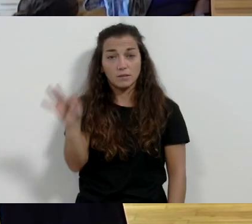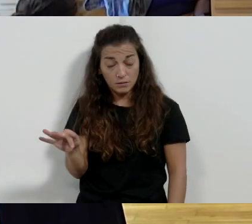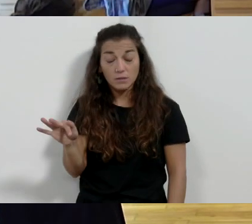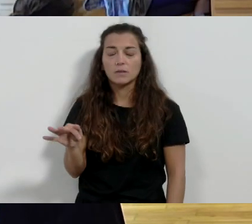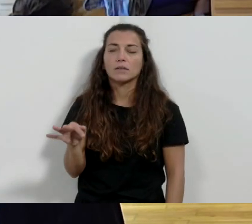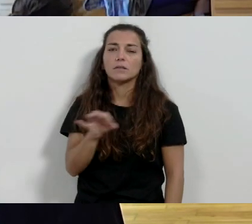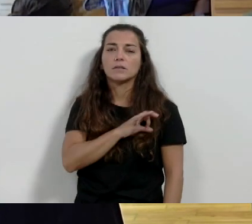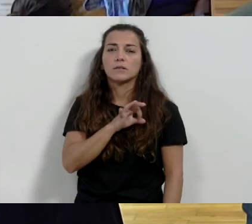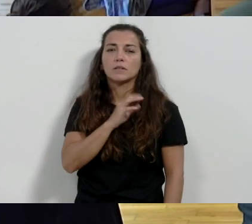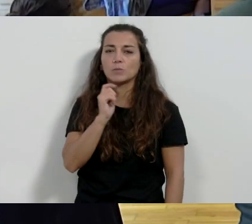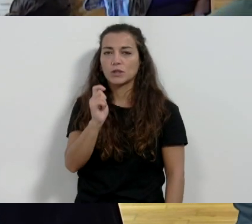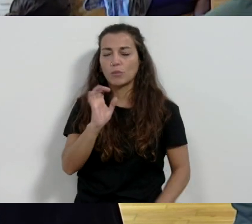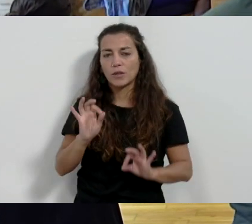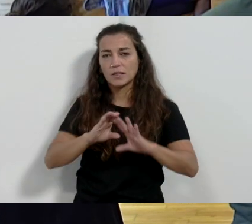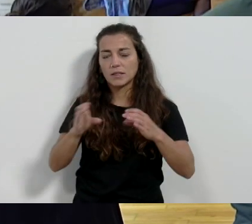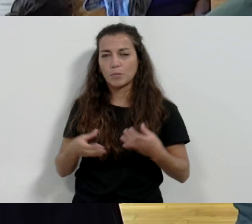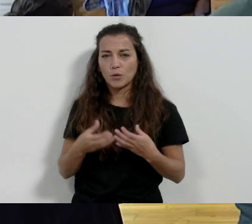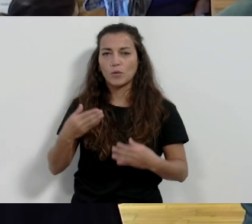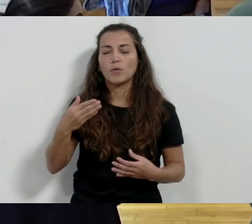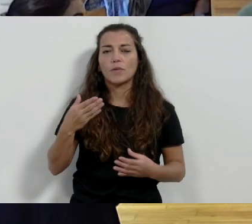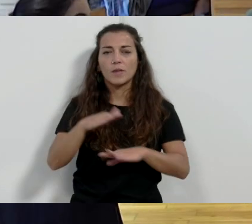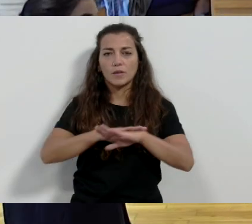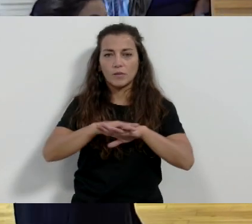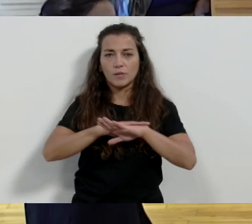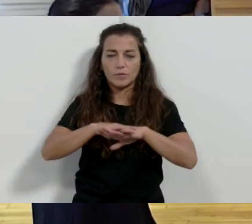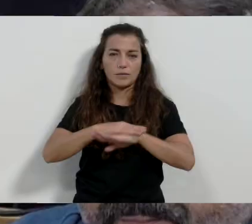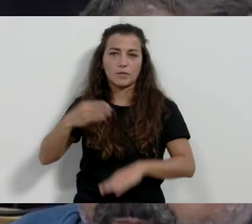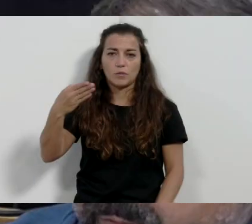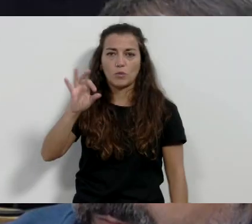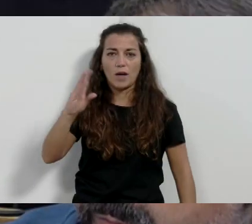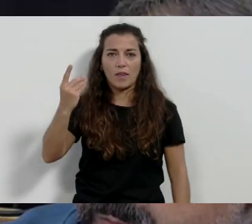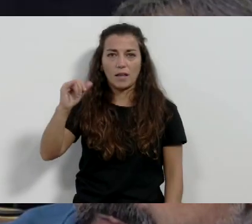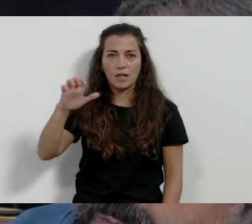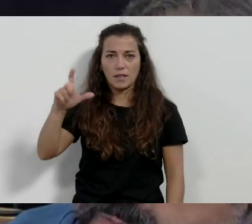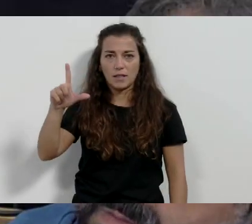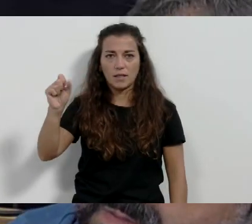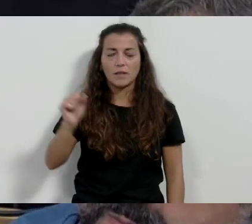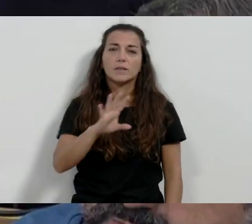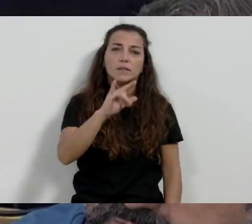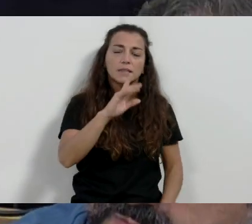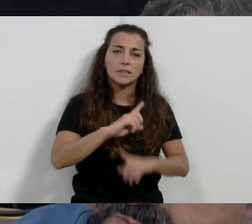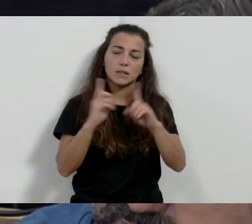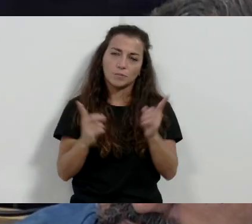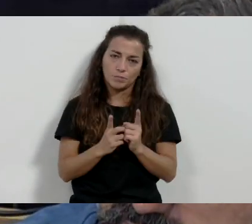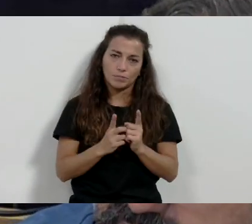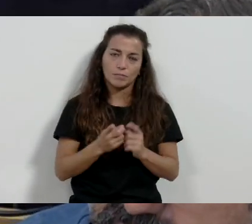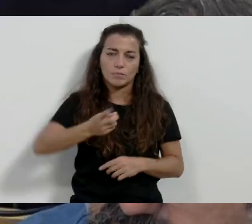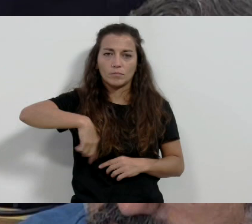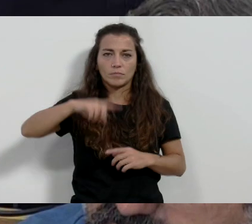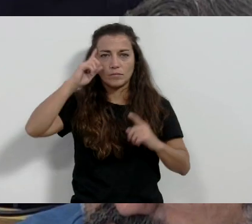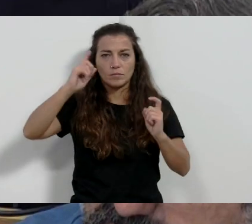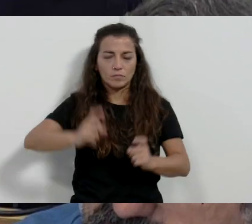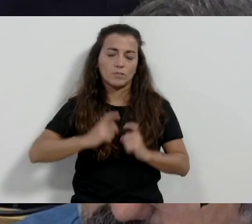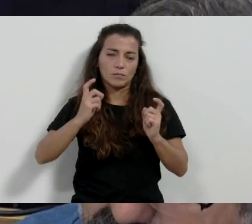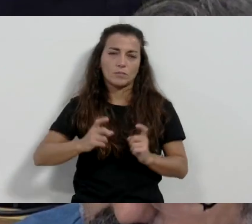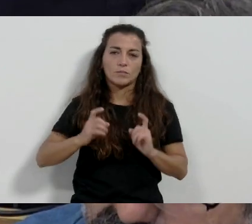palabra la portavoz del equipo de gobierno, la señora Boadella. Muy brevemente, muchas gracias. Sí. Haremos el esfuerzo, como decía, de ese